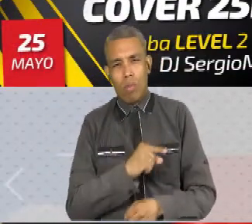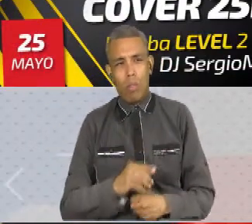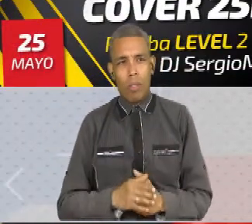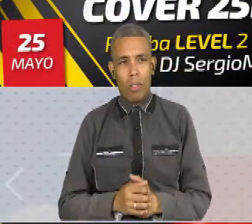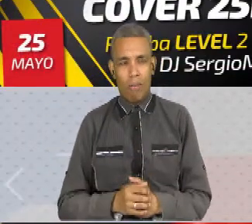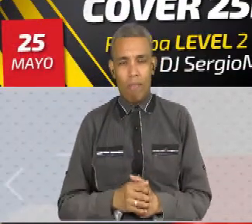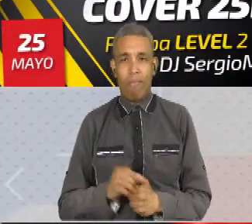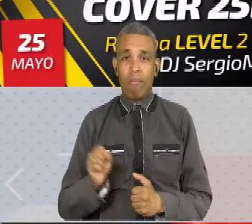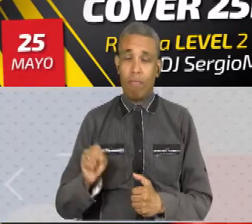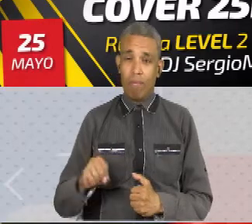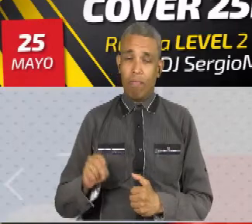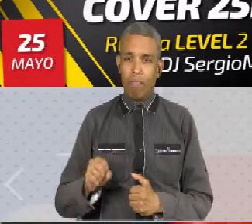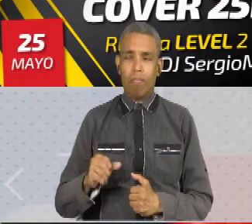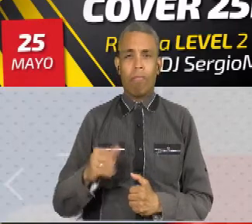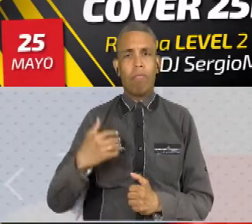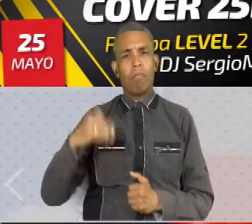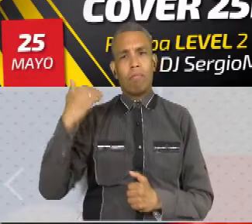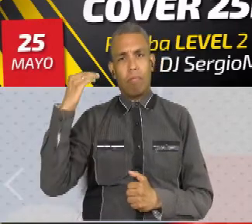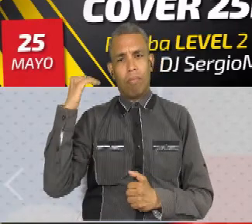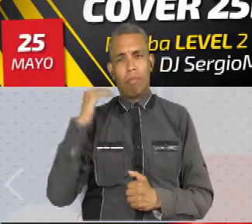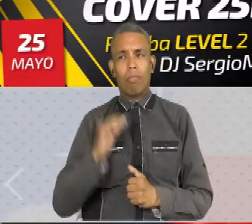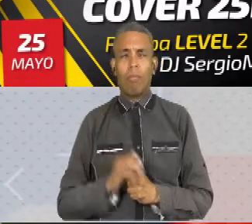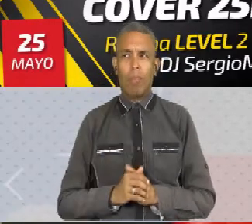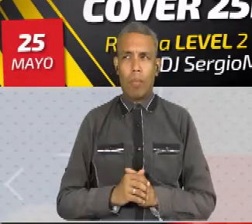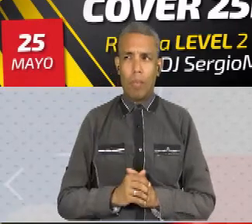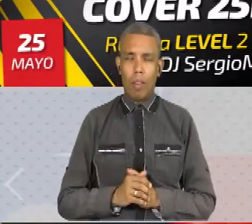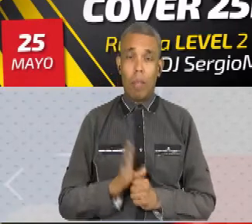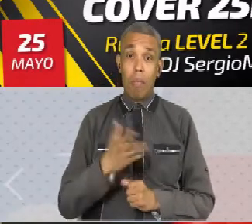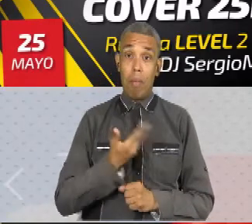la empresaria que me descubrió se llama Cruz Alicia, mi mamá.